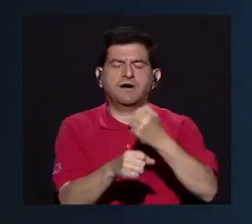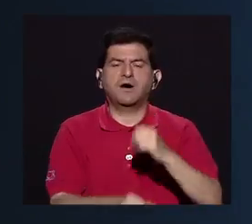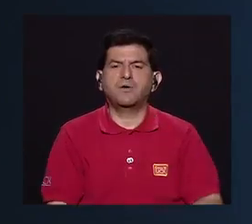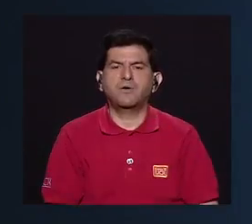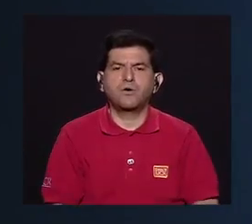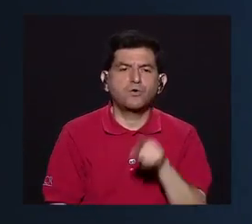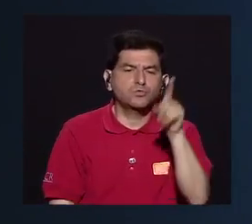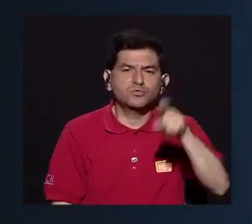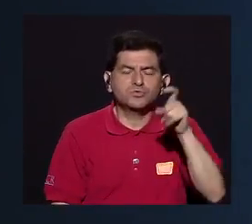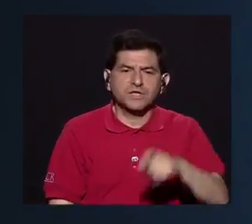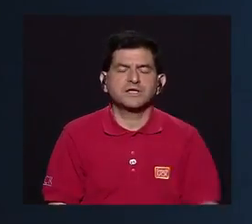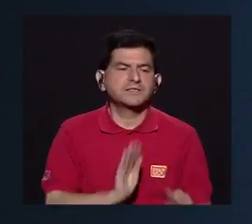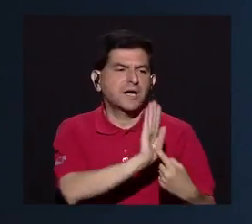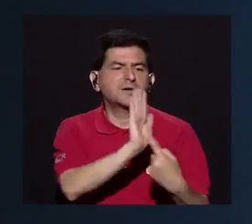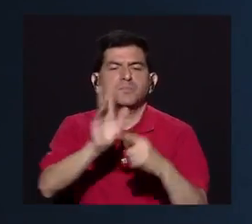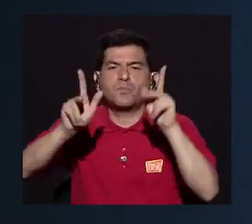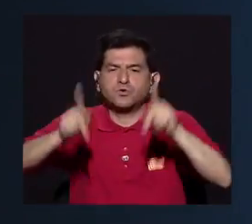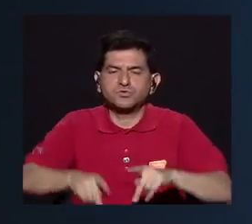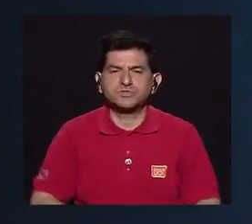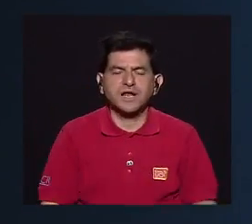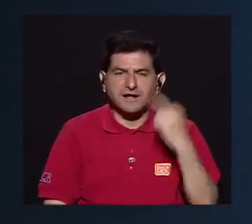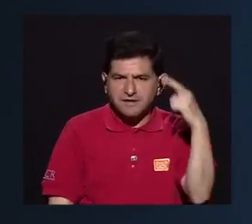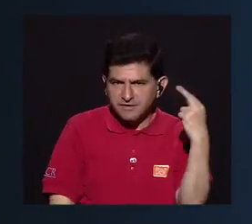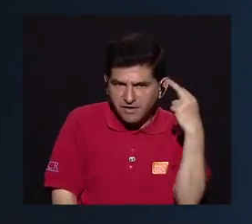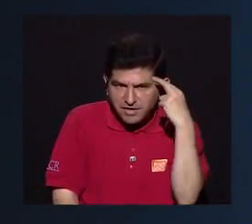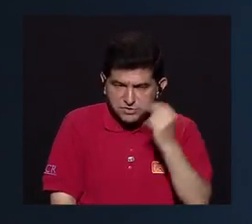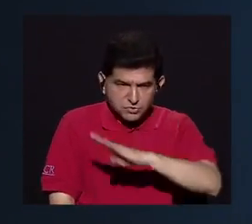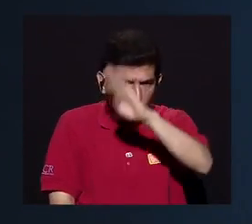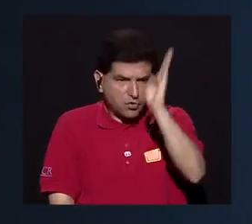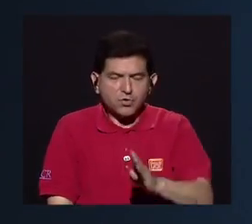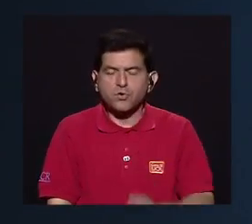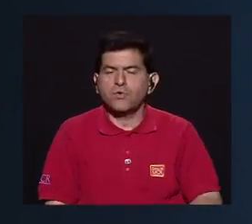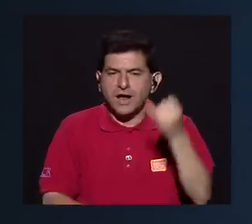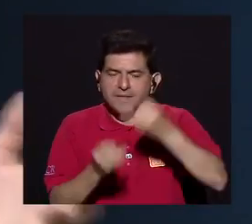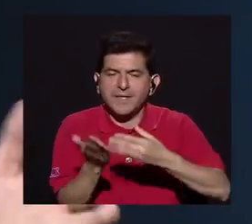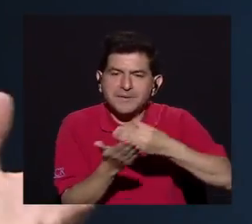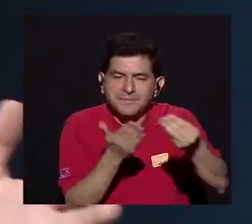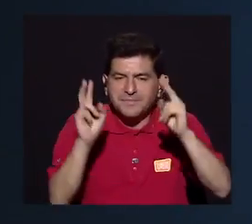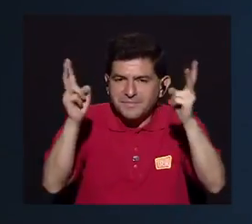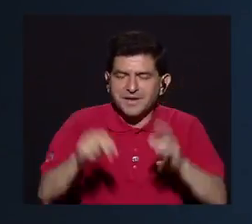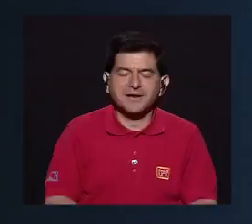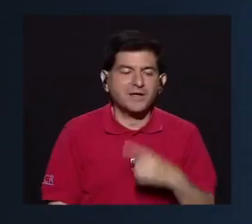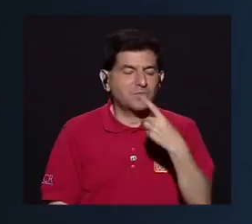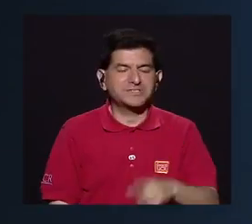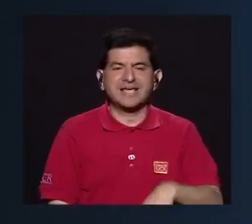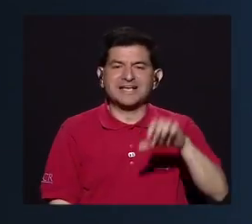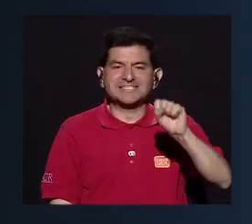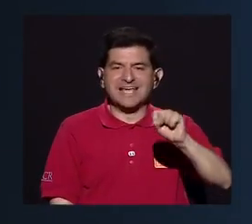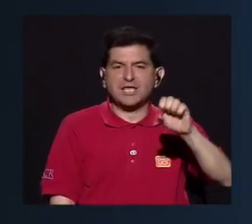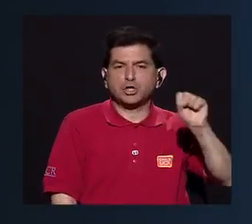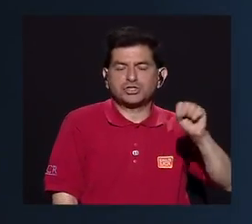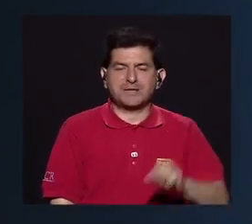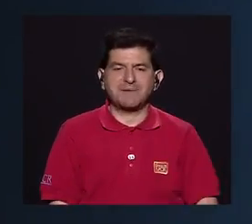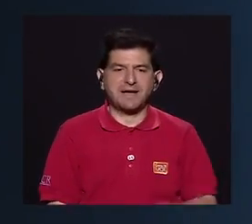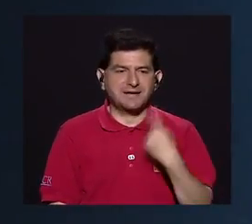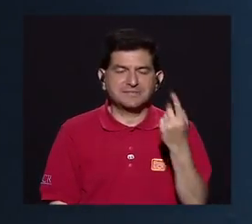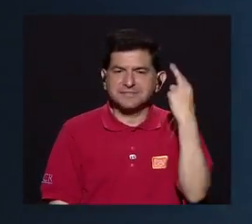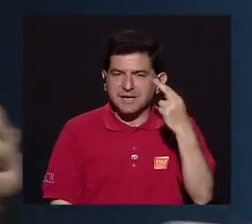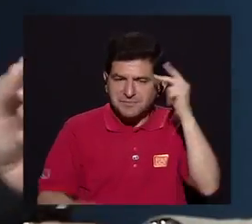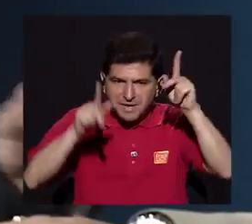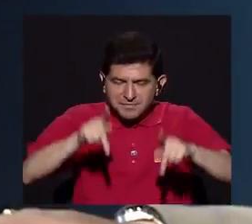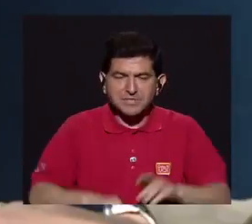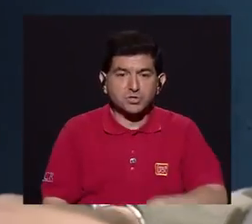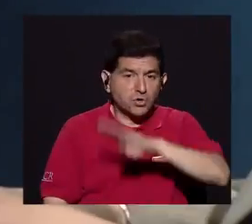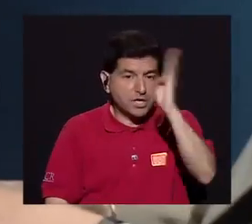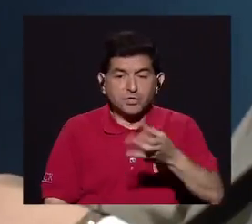porque tienes que estar dándole a la gente siempre motivos para que nunca deje de comprar, ¿no? Como decía Sergio Simán, decía, siempre dale razones a